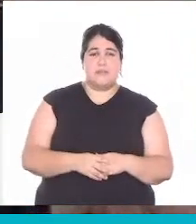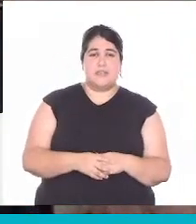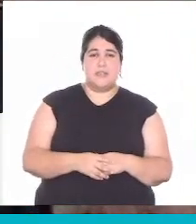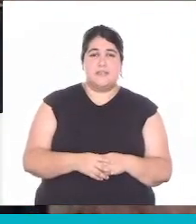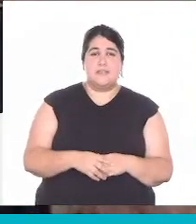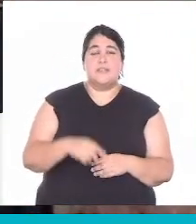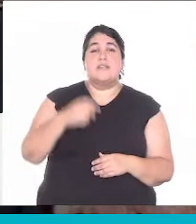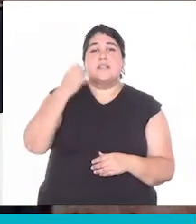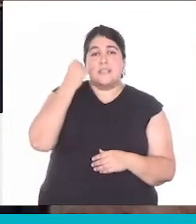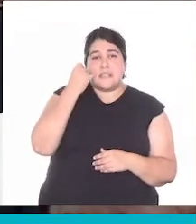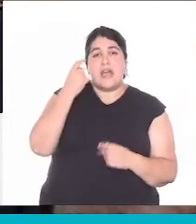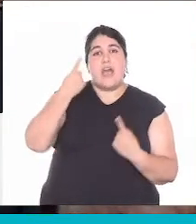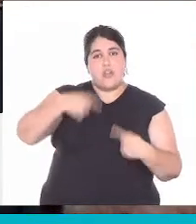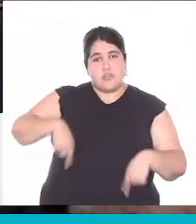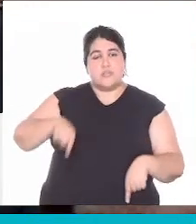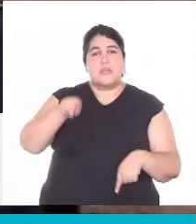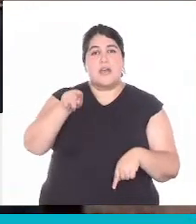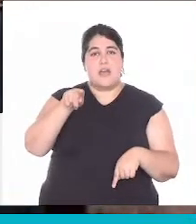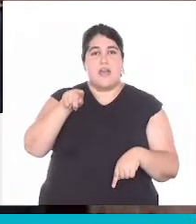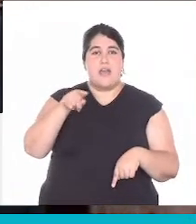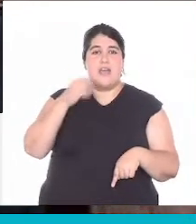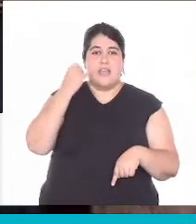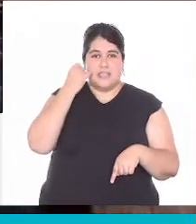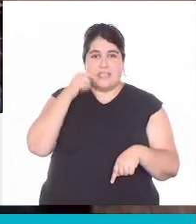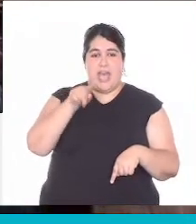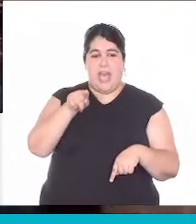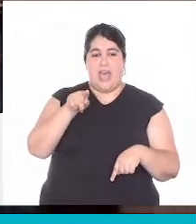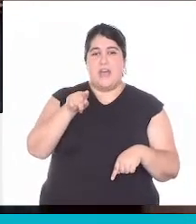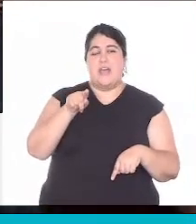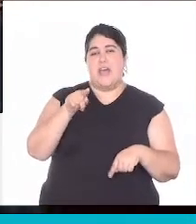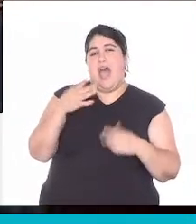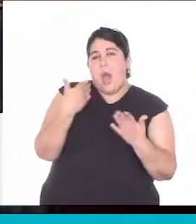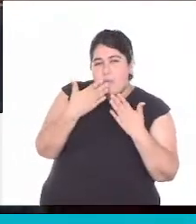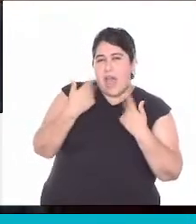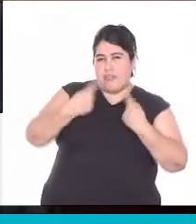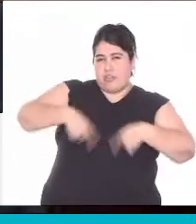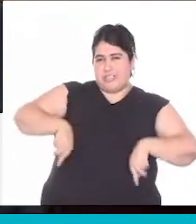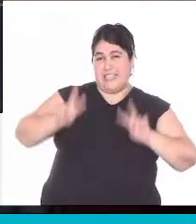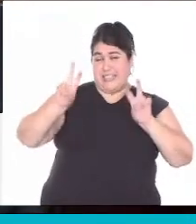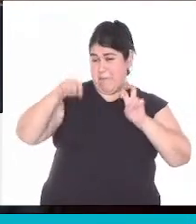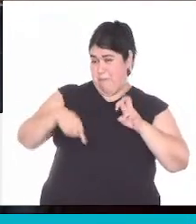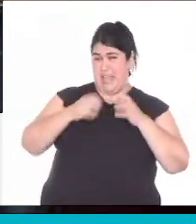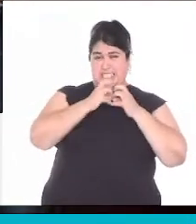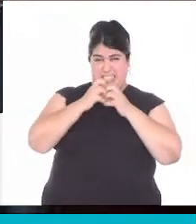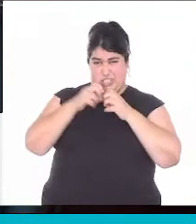un poco de lo que generalmente hablamos en este tipo de sesiones,